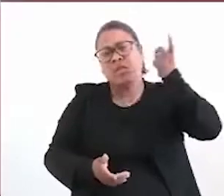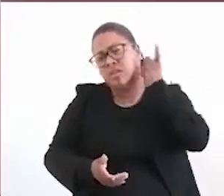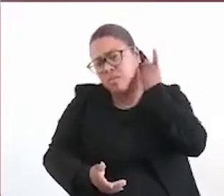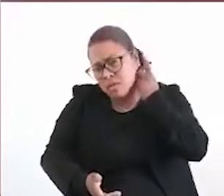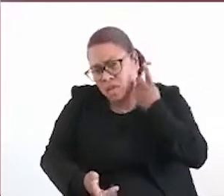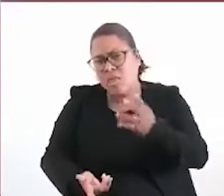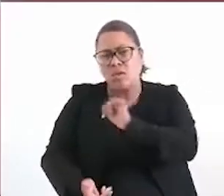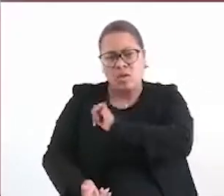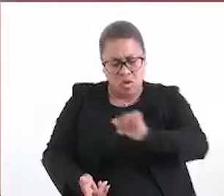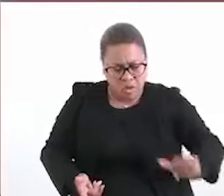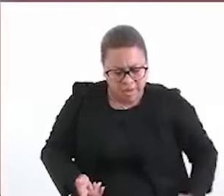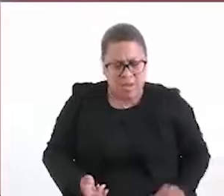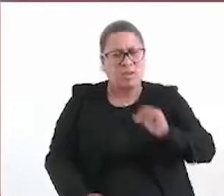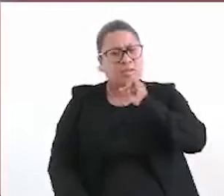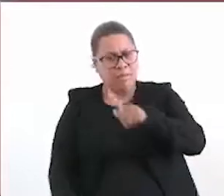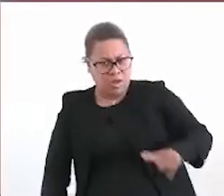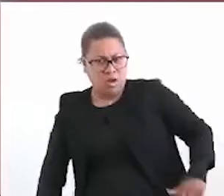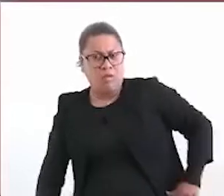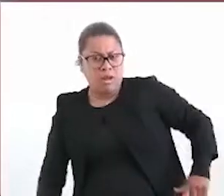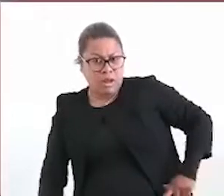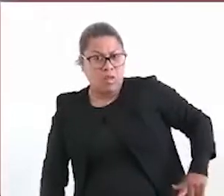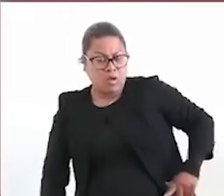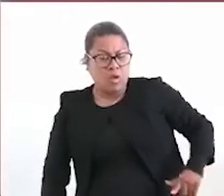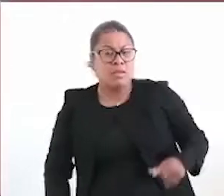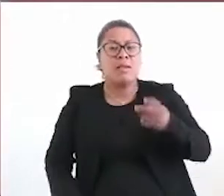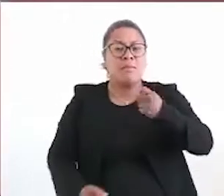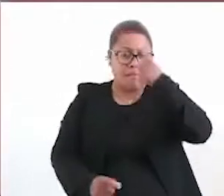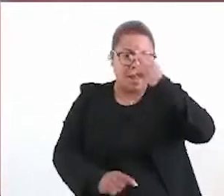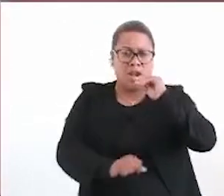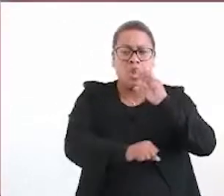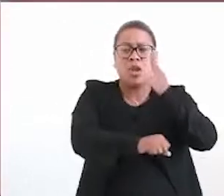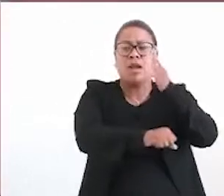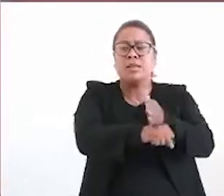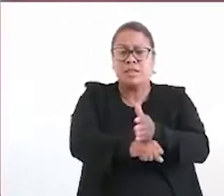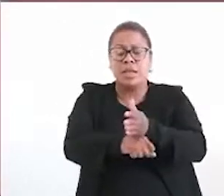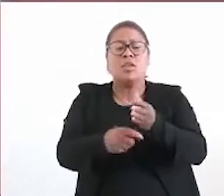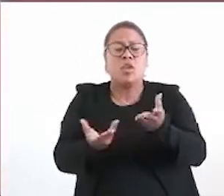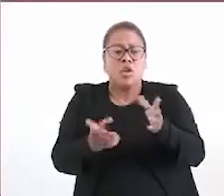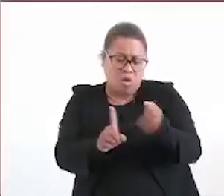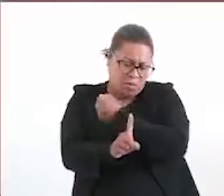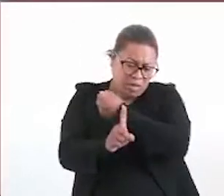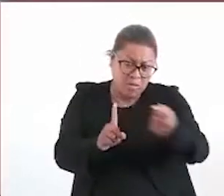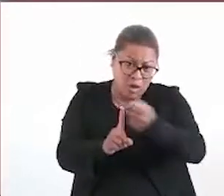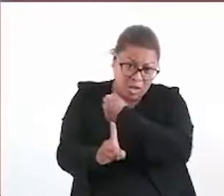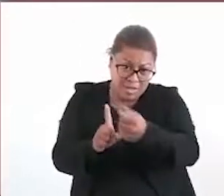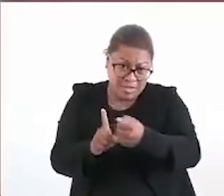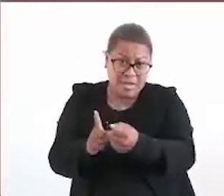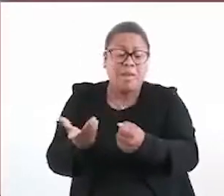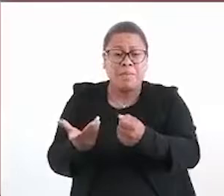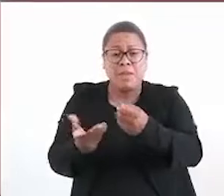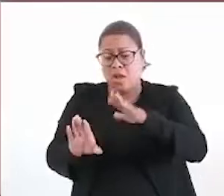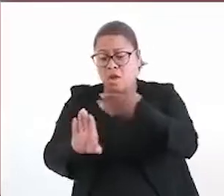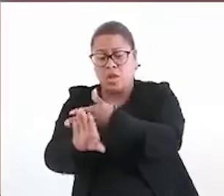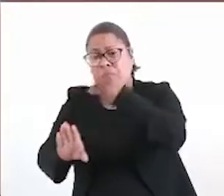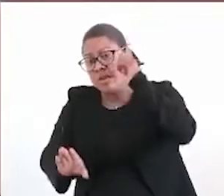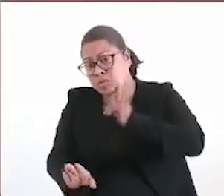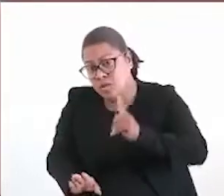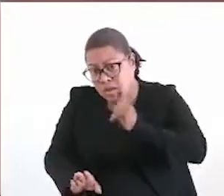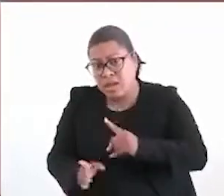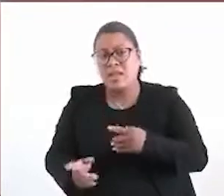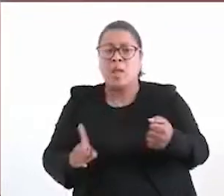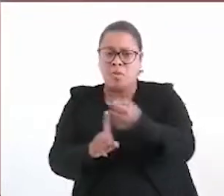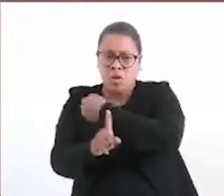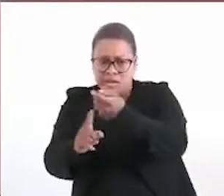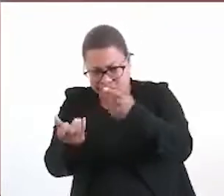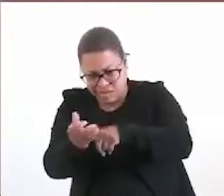diputaciones, ayuntamientos y a gobernaturas, el no estar sancionado o sancionada por violencia política contra las mujeres, por